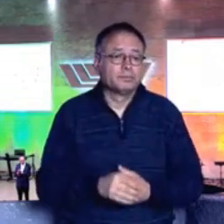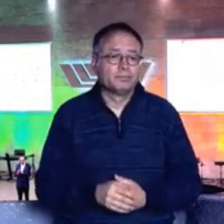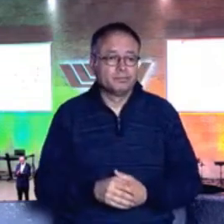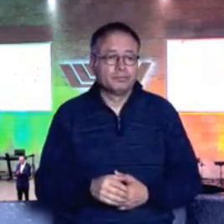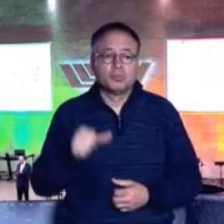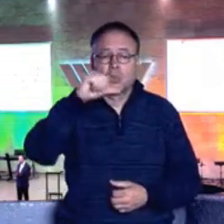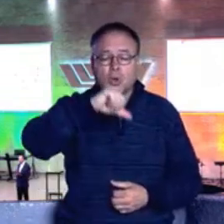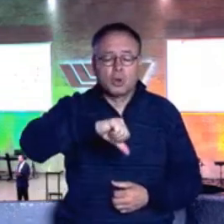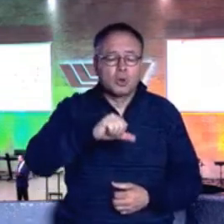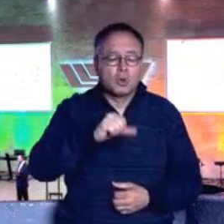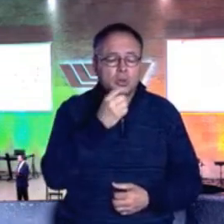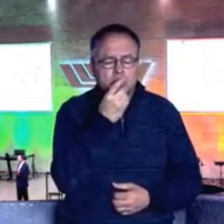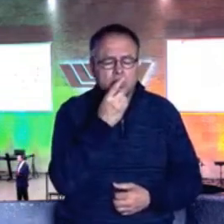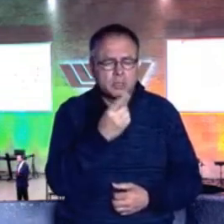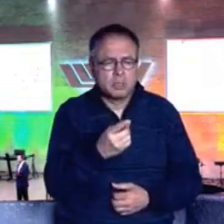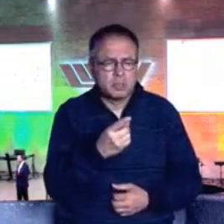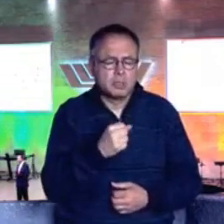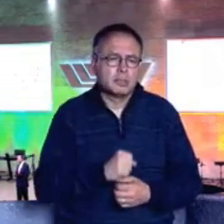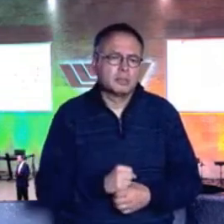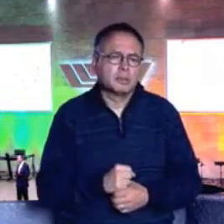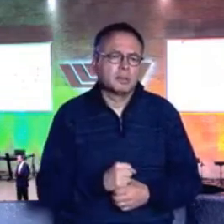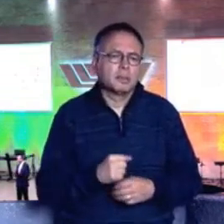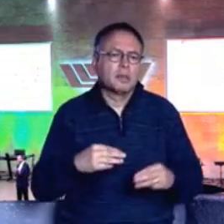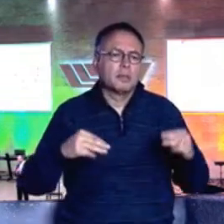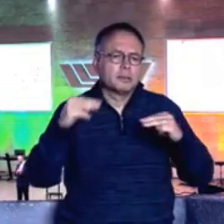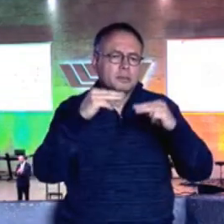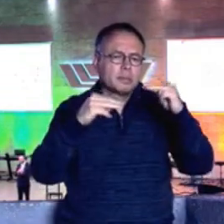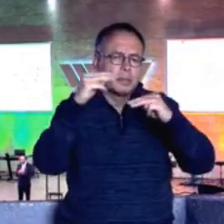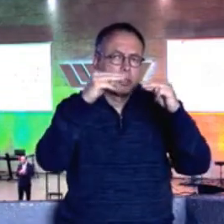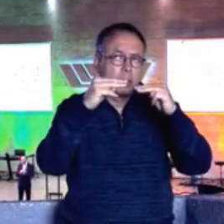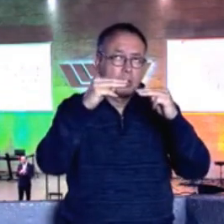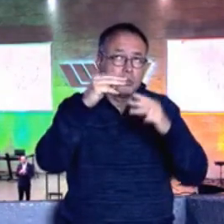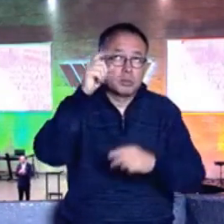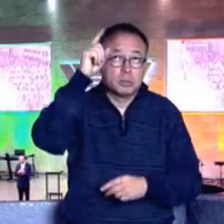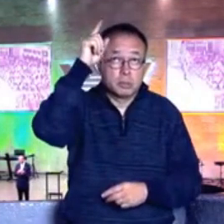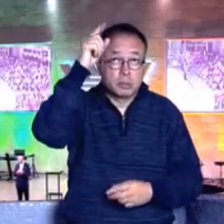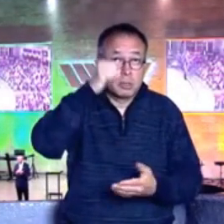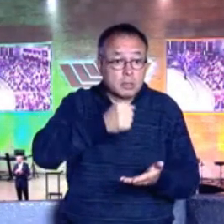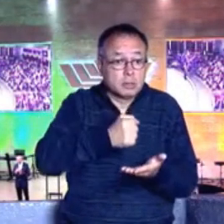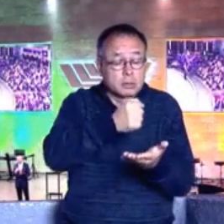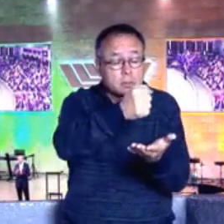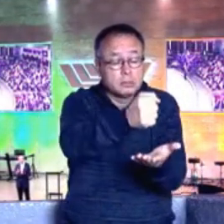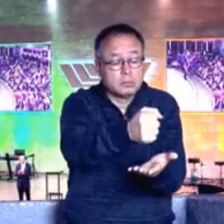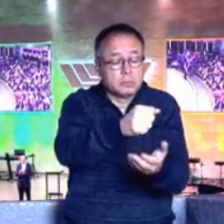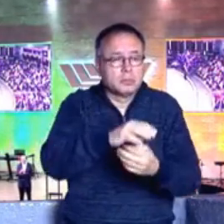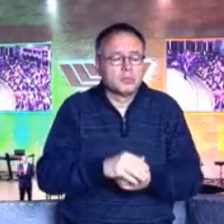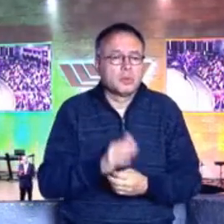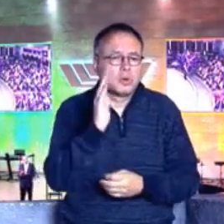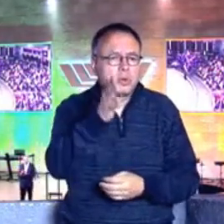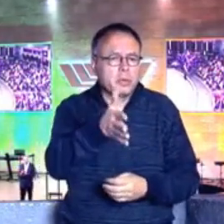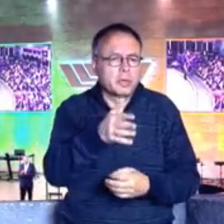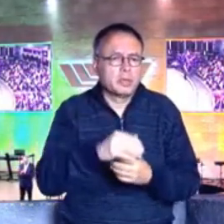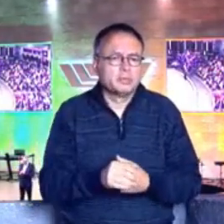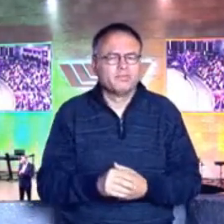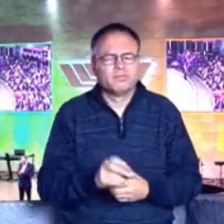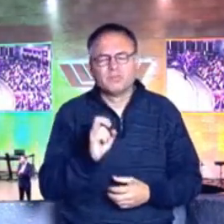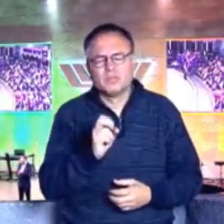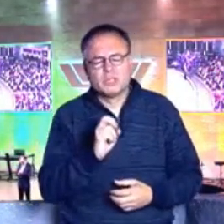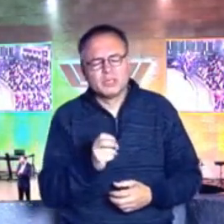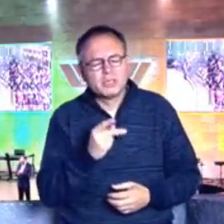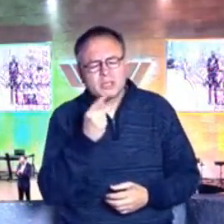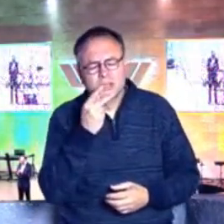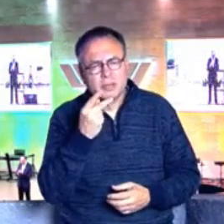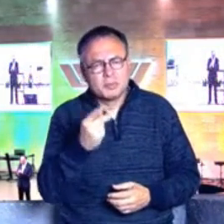en un monte el señor proveerá padre y que esa palabra sea viva para cada uno de nosotros